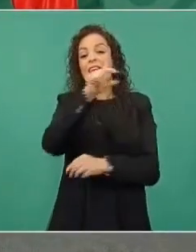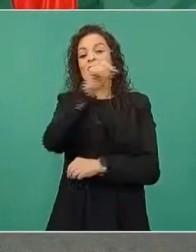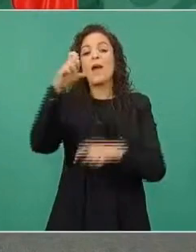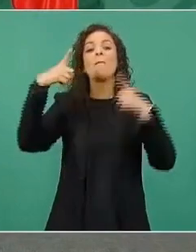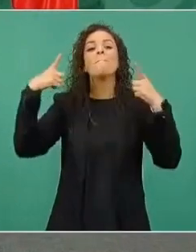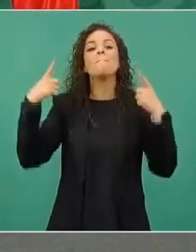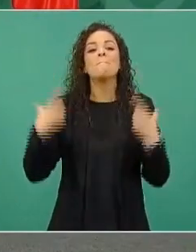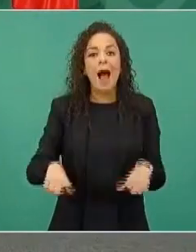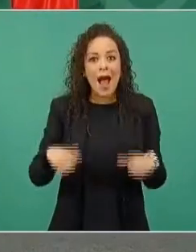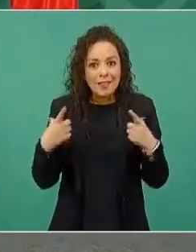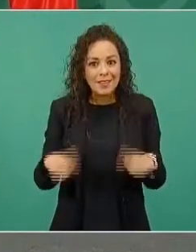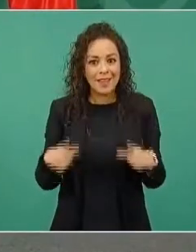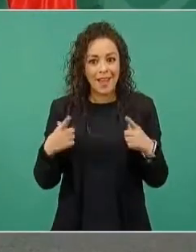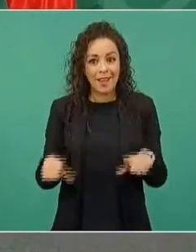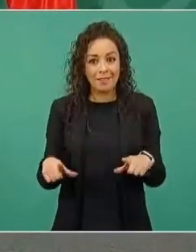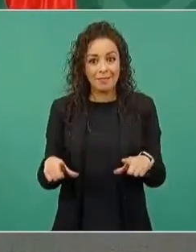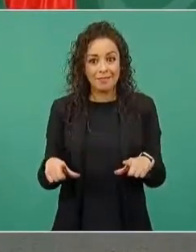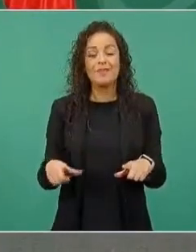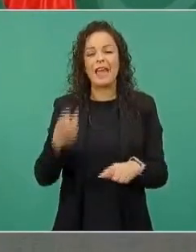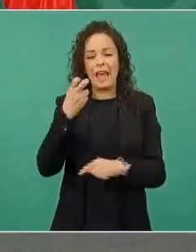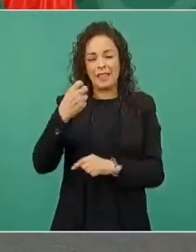Entonces, una tintorería.